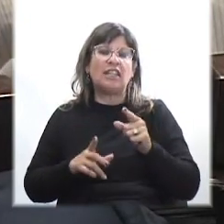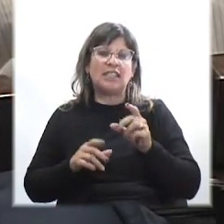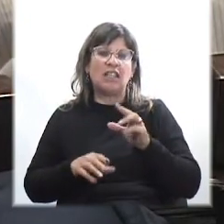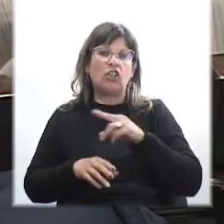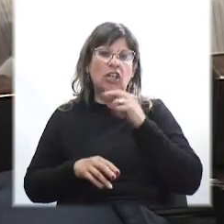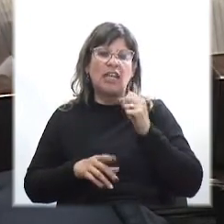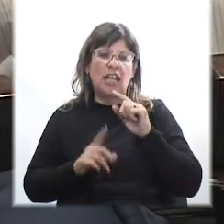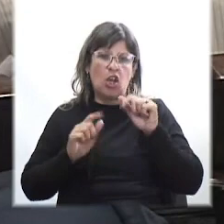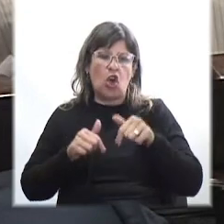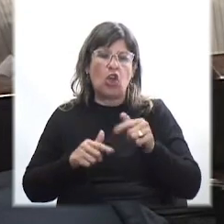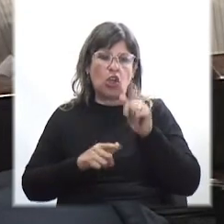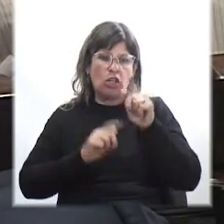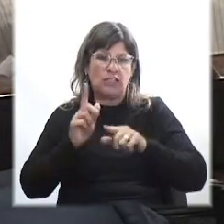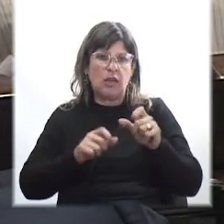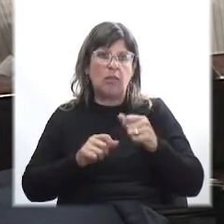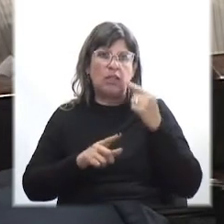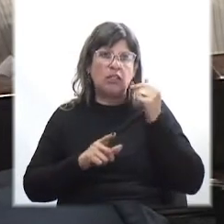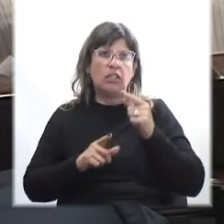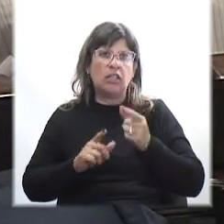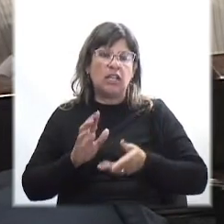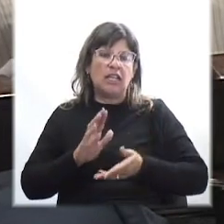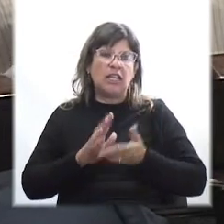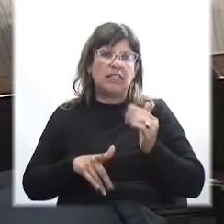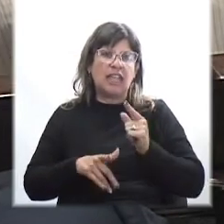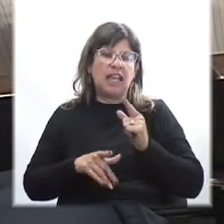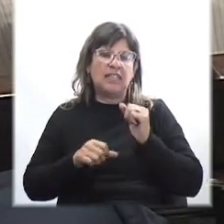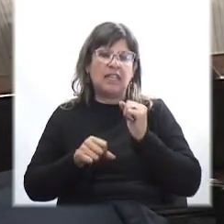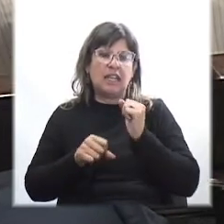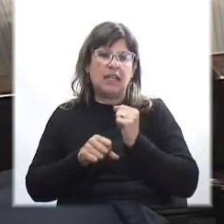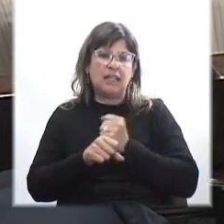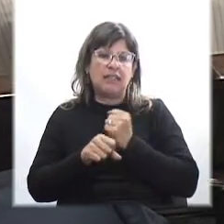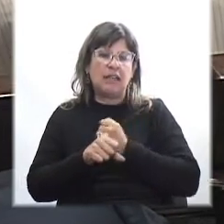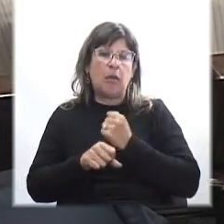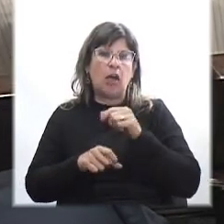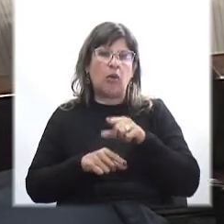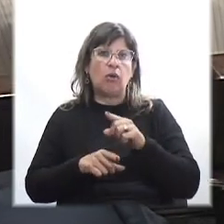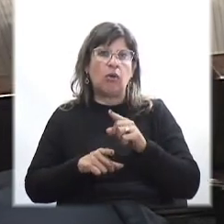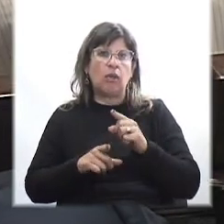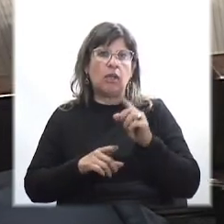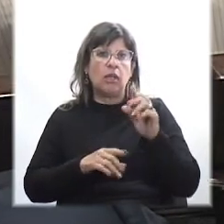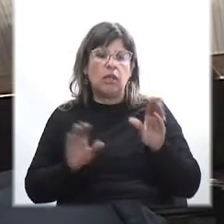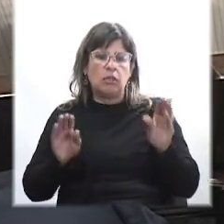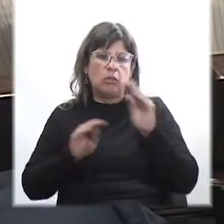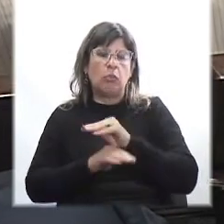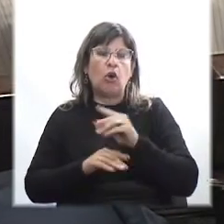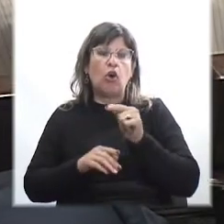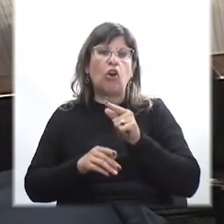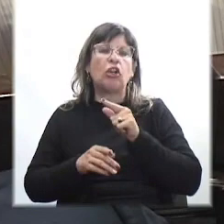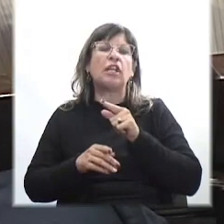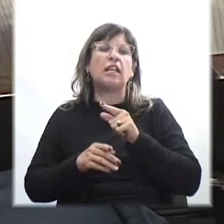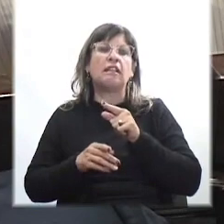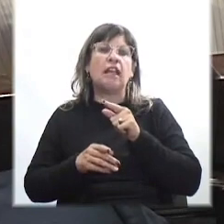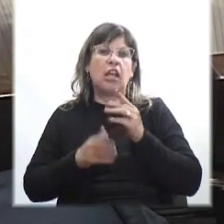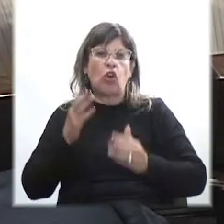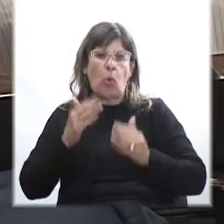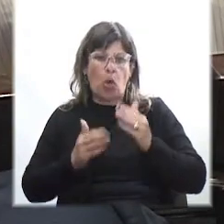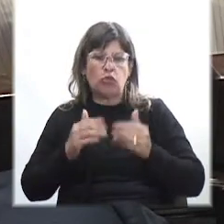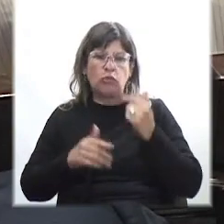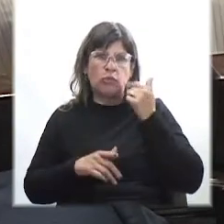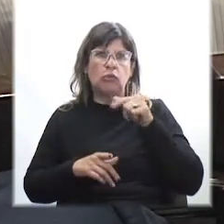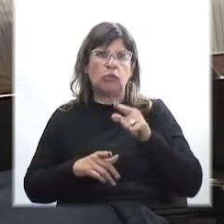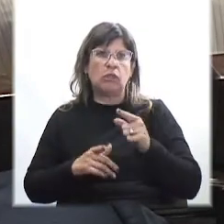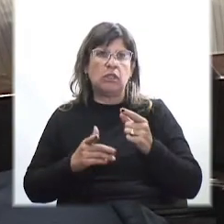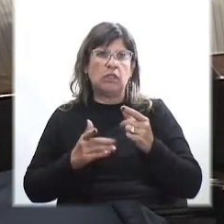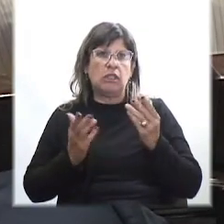Israel hoy con esas personas que salen del mercado laboral, principalmente sustituidas por la inteligencia artificial.